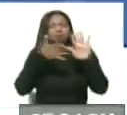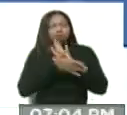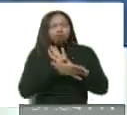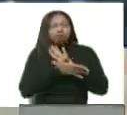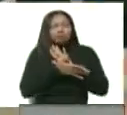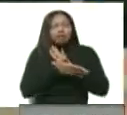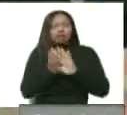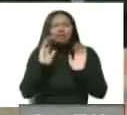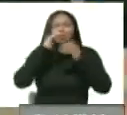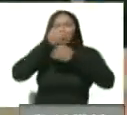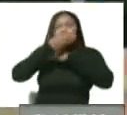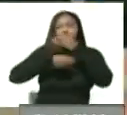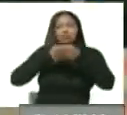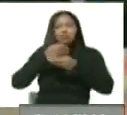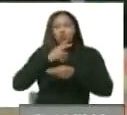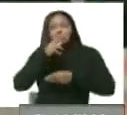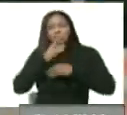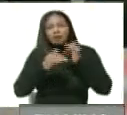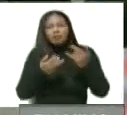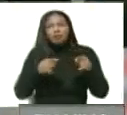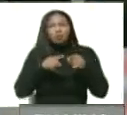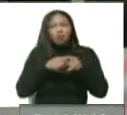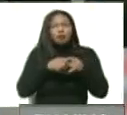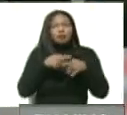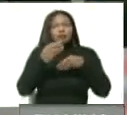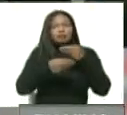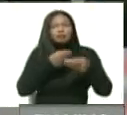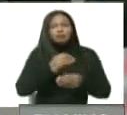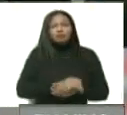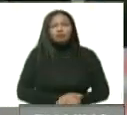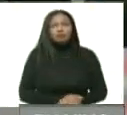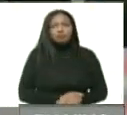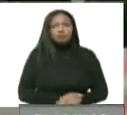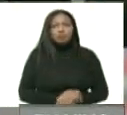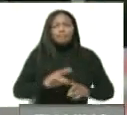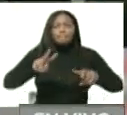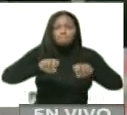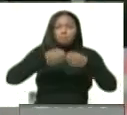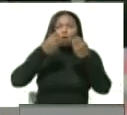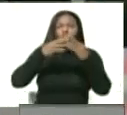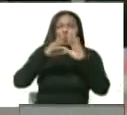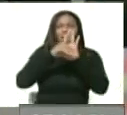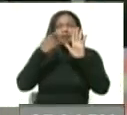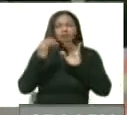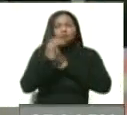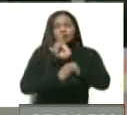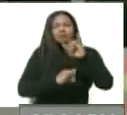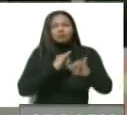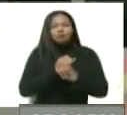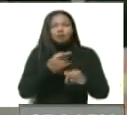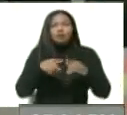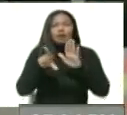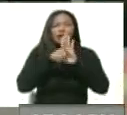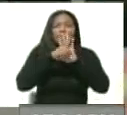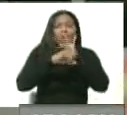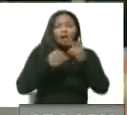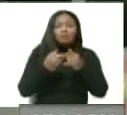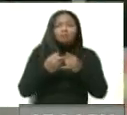del secuestro criminal, alevoso, violatorio de todo el derecho internacional, de las leyes de Cabo